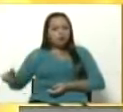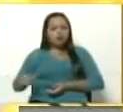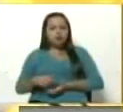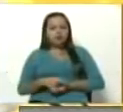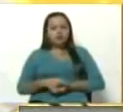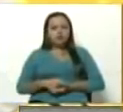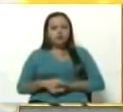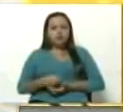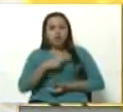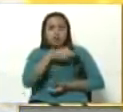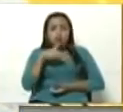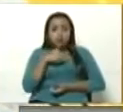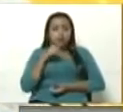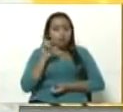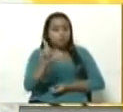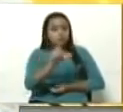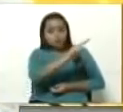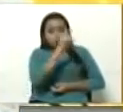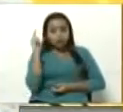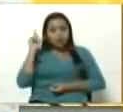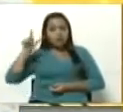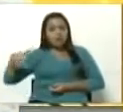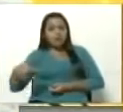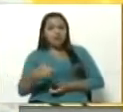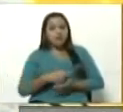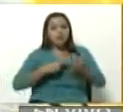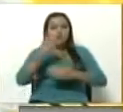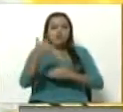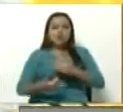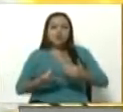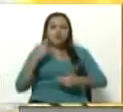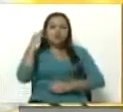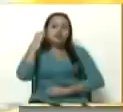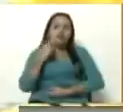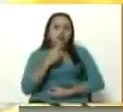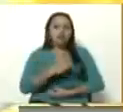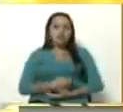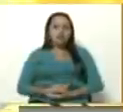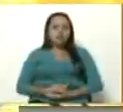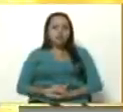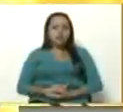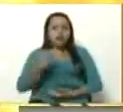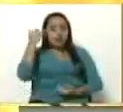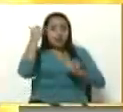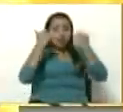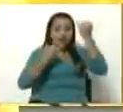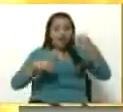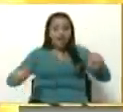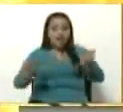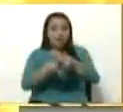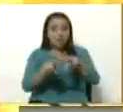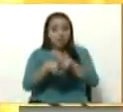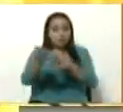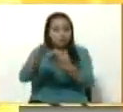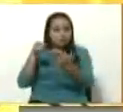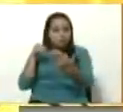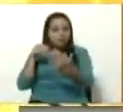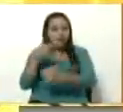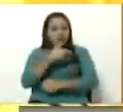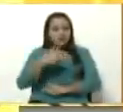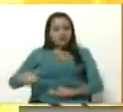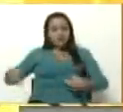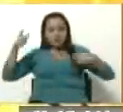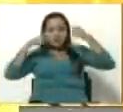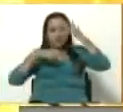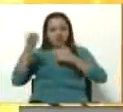de nuestro partido y sobre todo de nuestro proyecto bolivariano en el ideal de Hugo Chávez Frías.